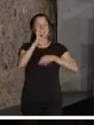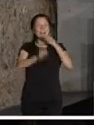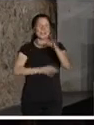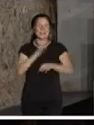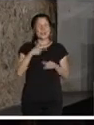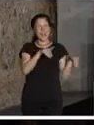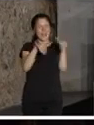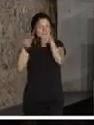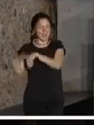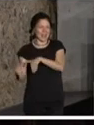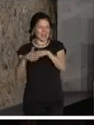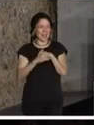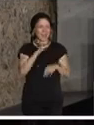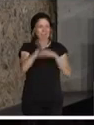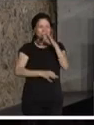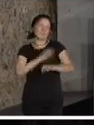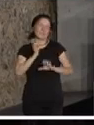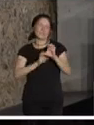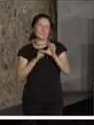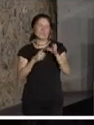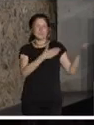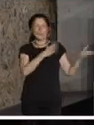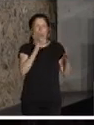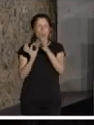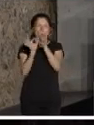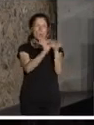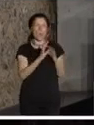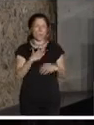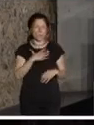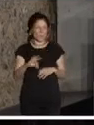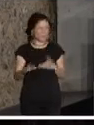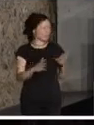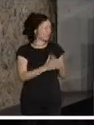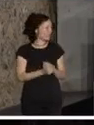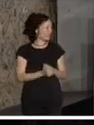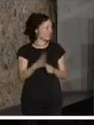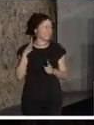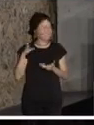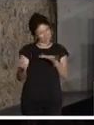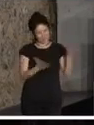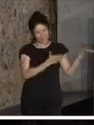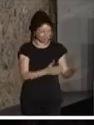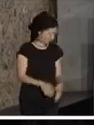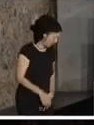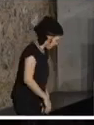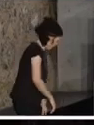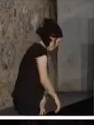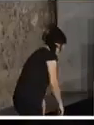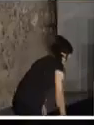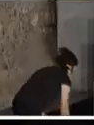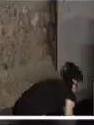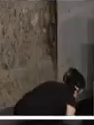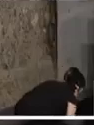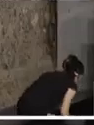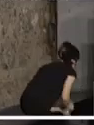nuestro candidato a la asamblea de extremadura por unidas podemos Alfredo la palabra